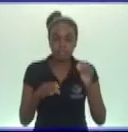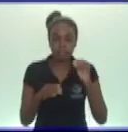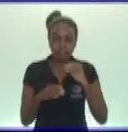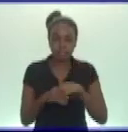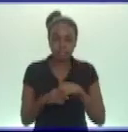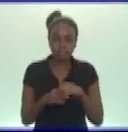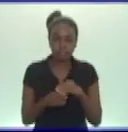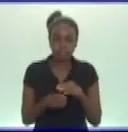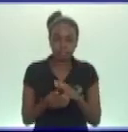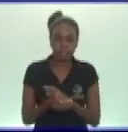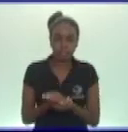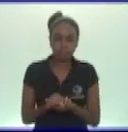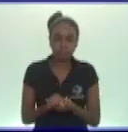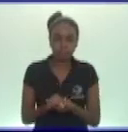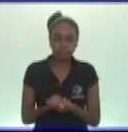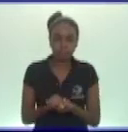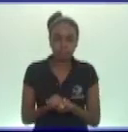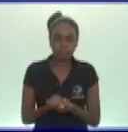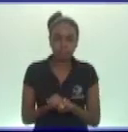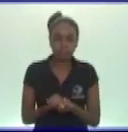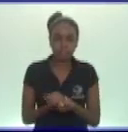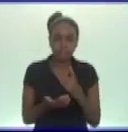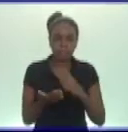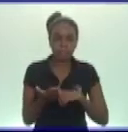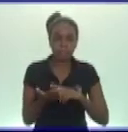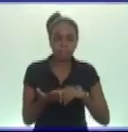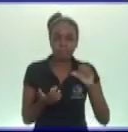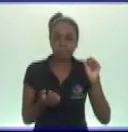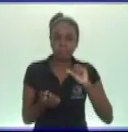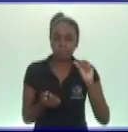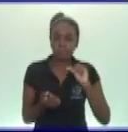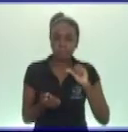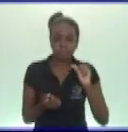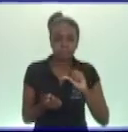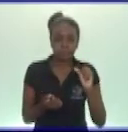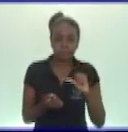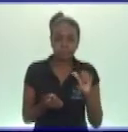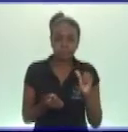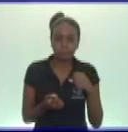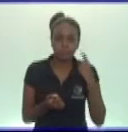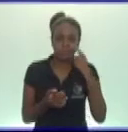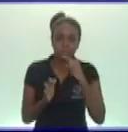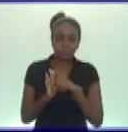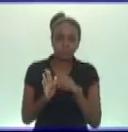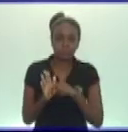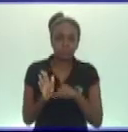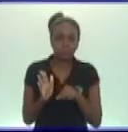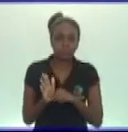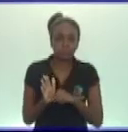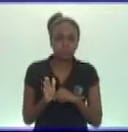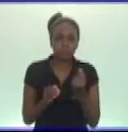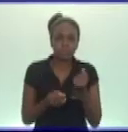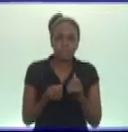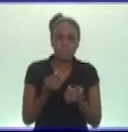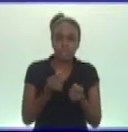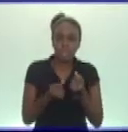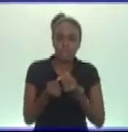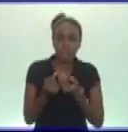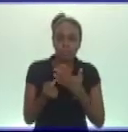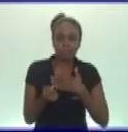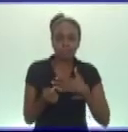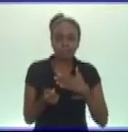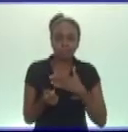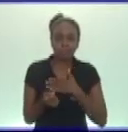Gregorio Sanza. Está la violencia del padre, que está en consonancia con el carácter autobiográfico, de los elementos de carácter